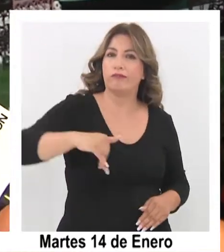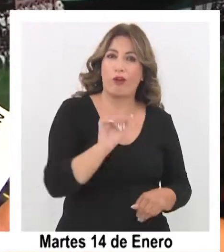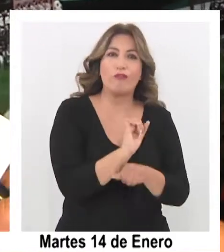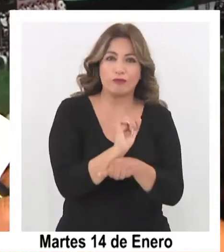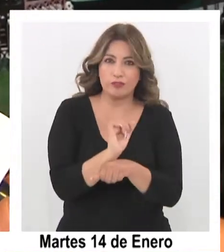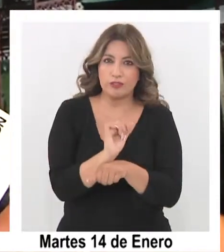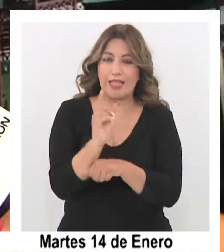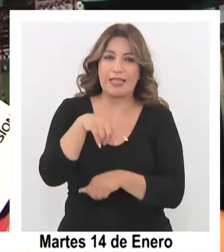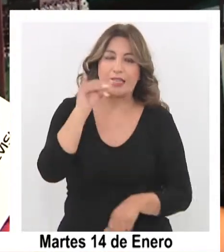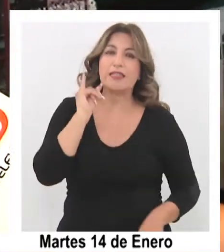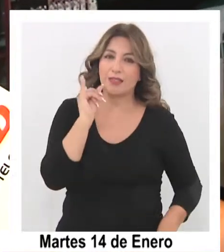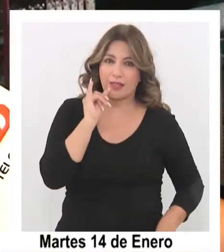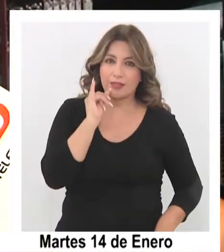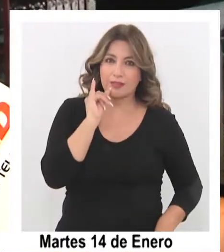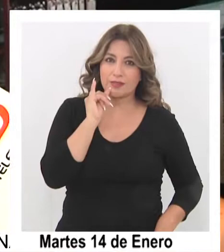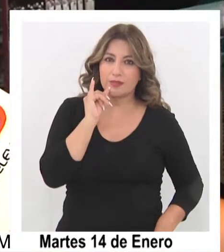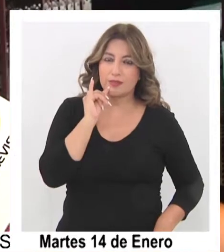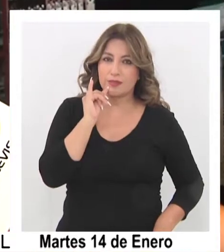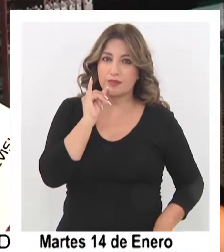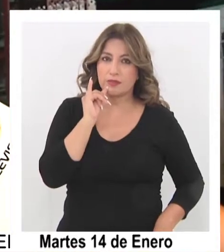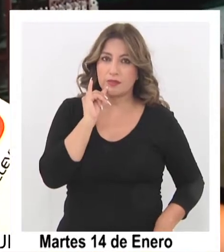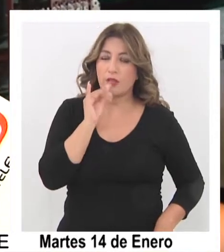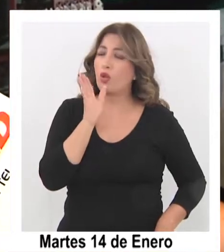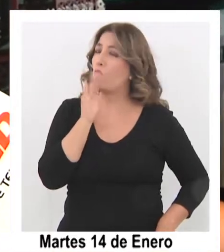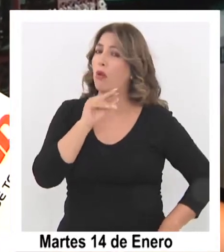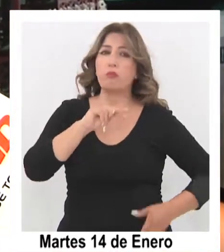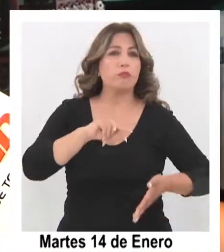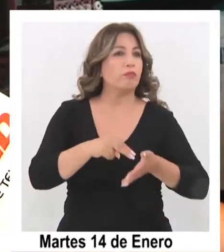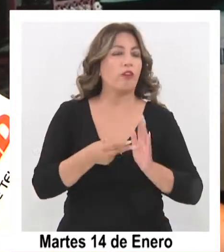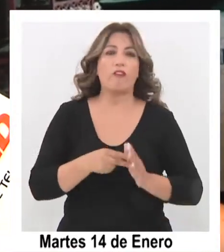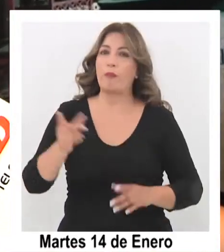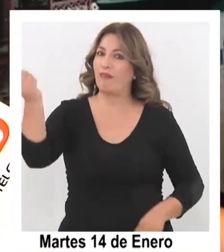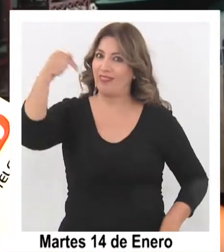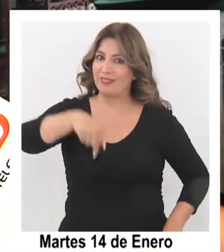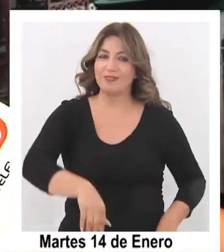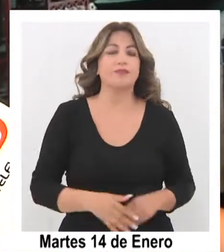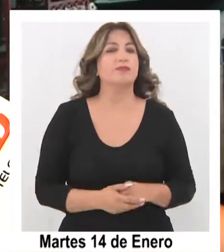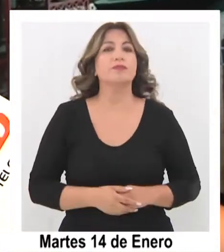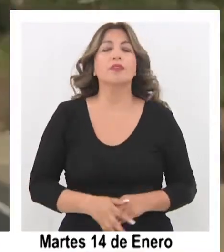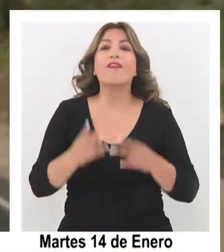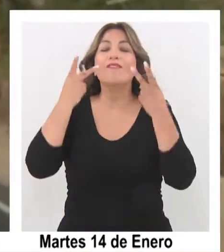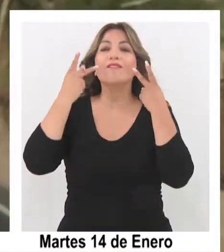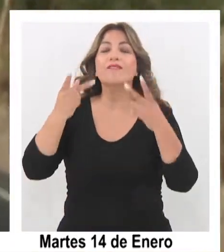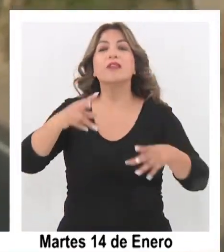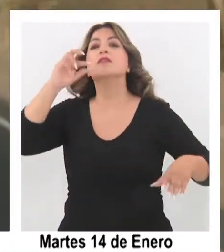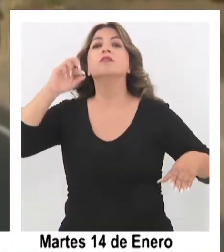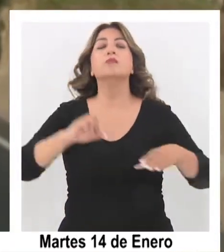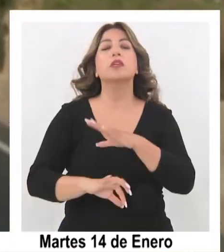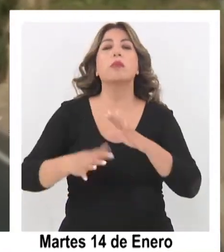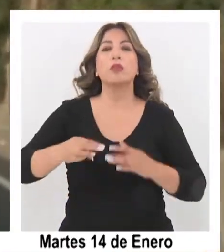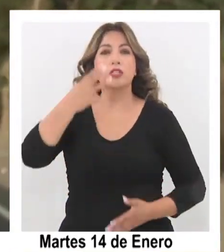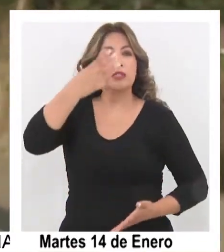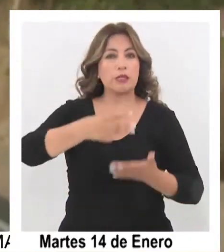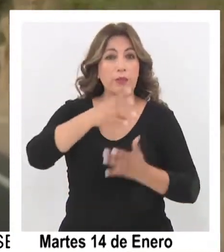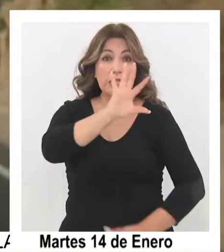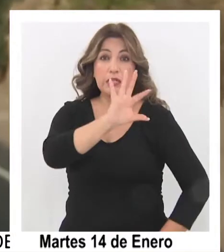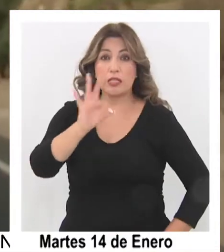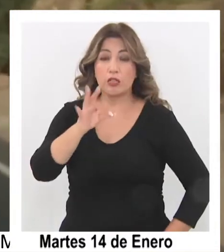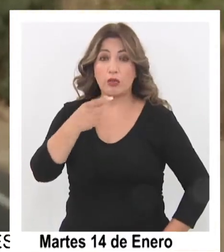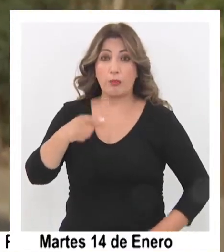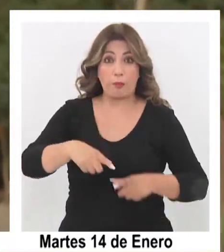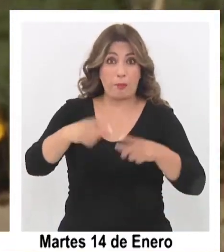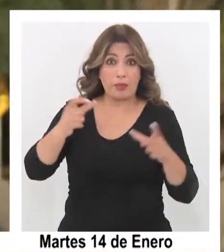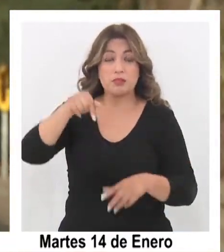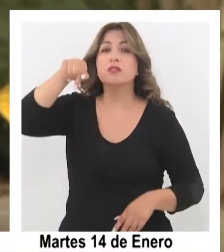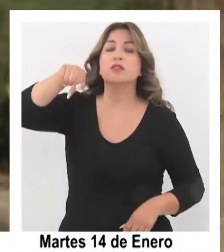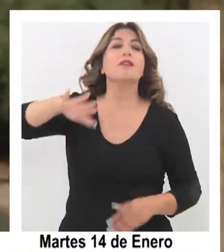van a bajar máquinas para acá. Así que no va haber problema para el retorno. Los viajes a Pica tienen un valor de